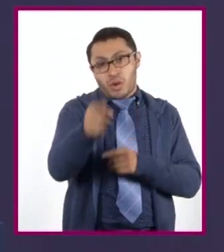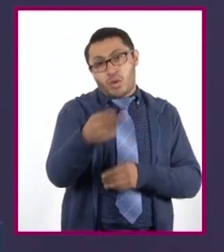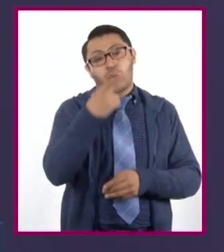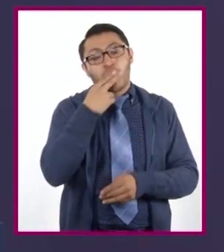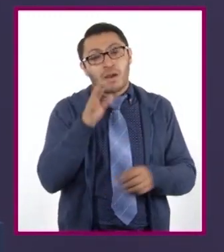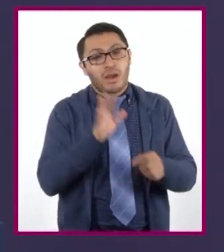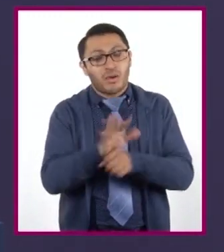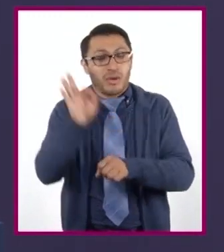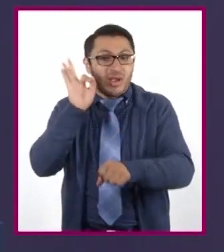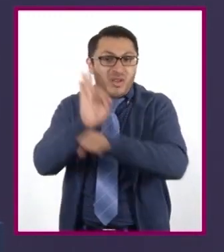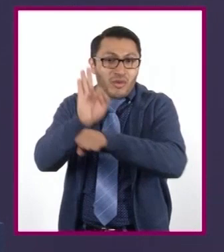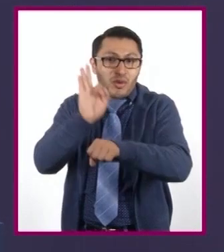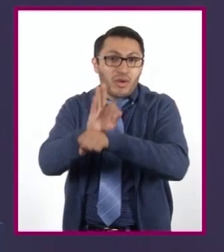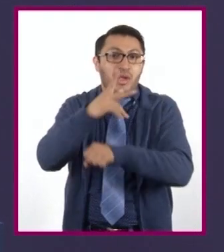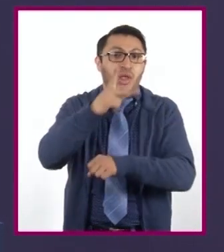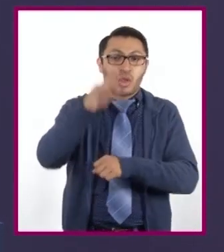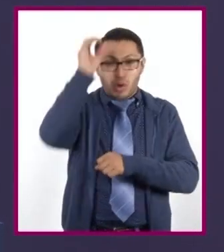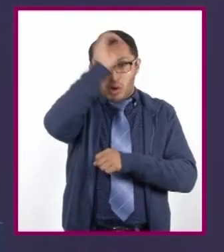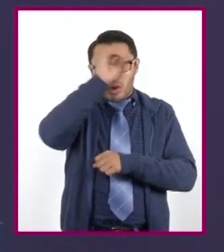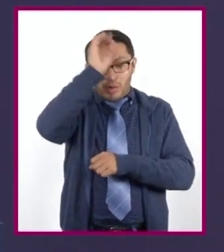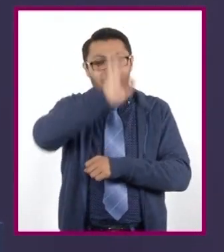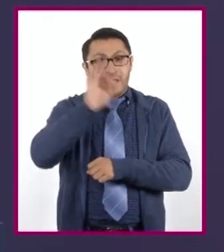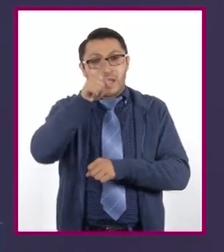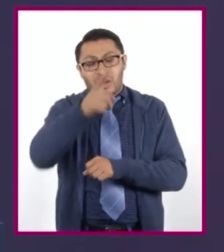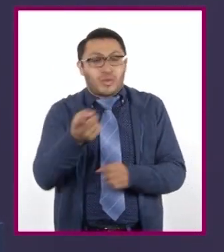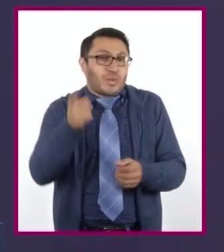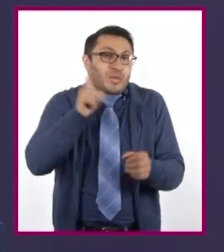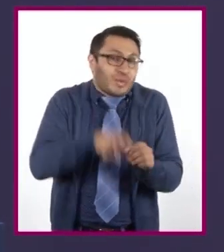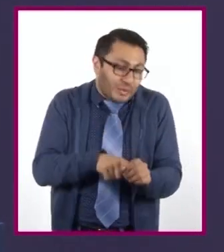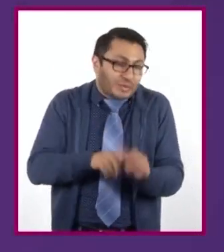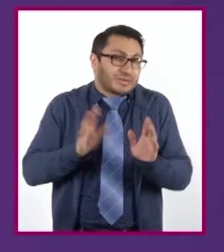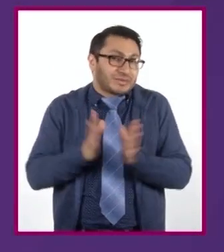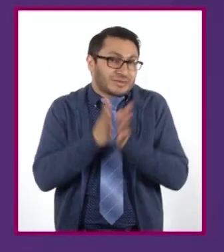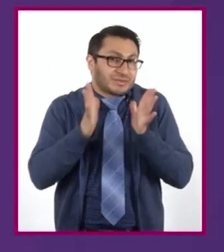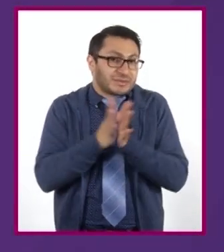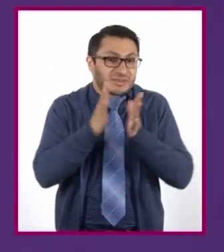para defender su postura si fueran parte de los panelistas.